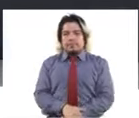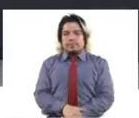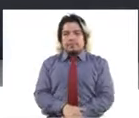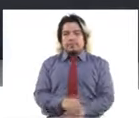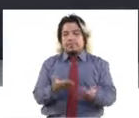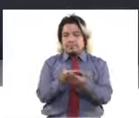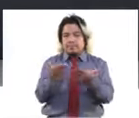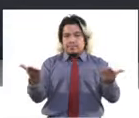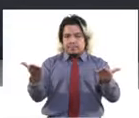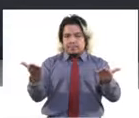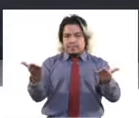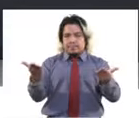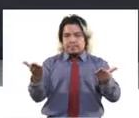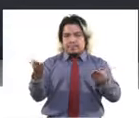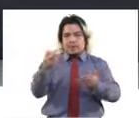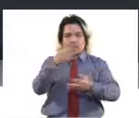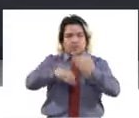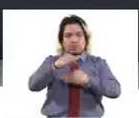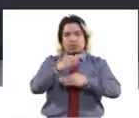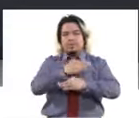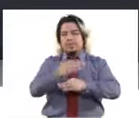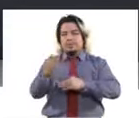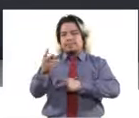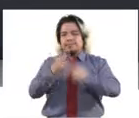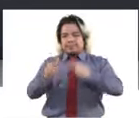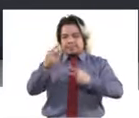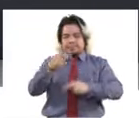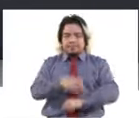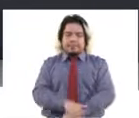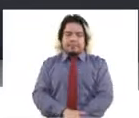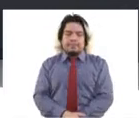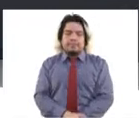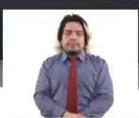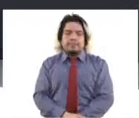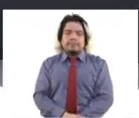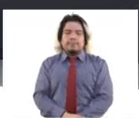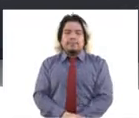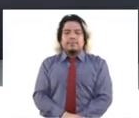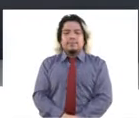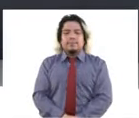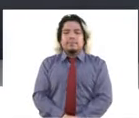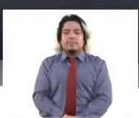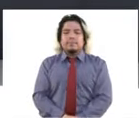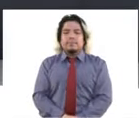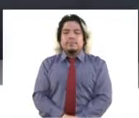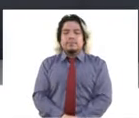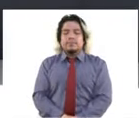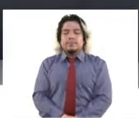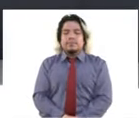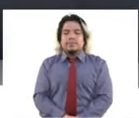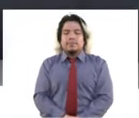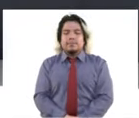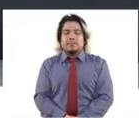Damas y caballeros, sean todas y todos bienvenidos.